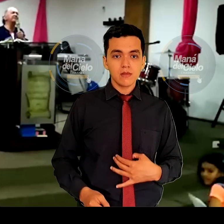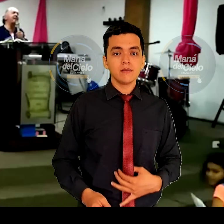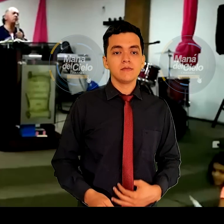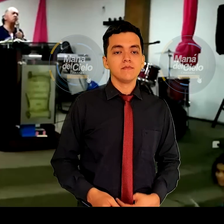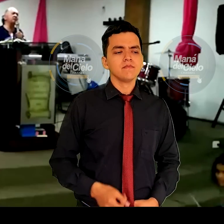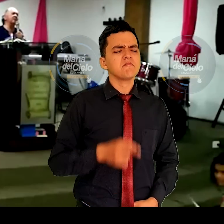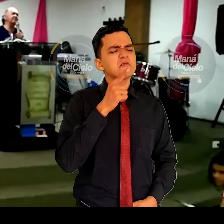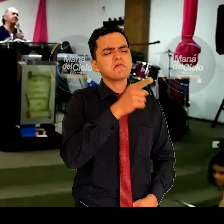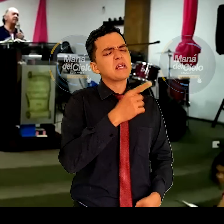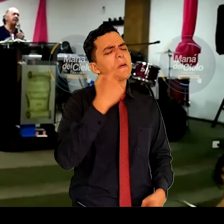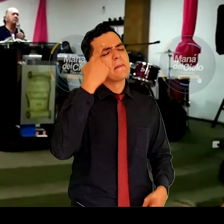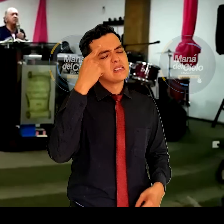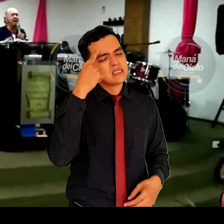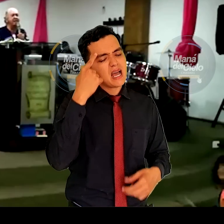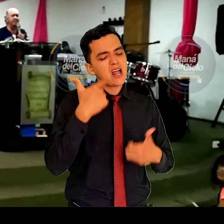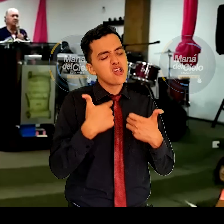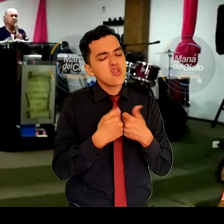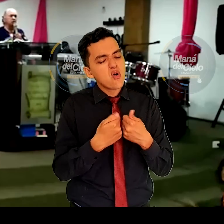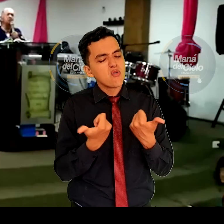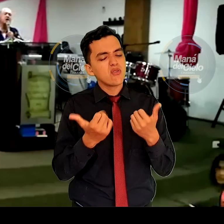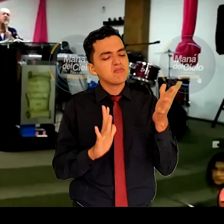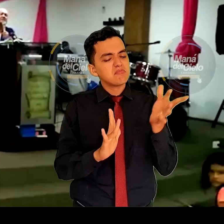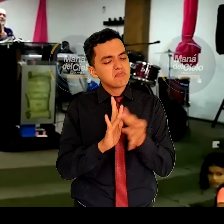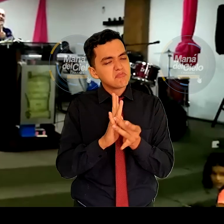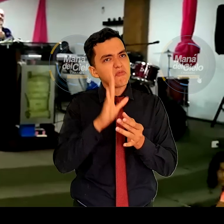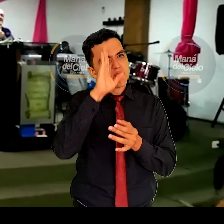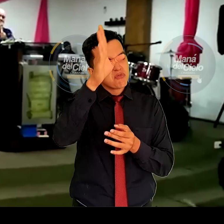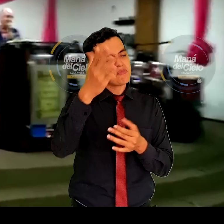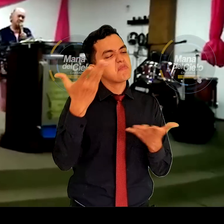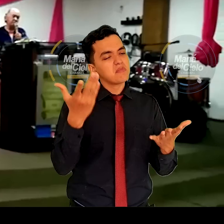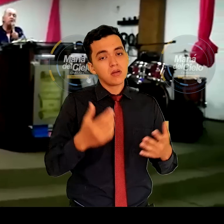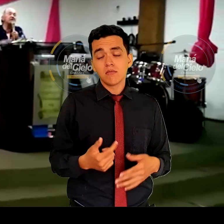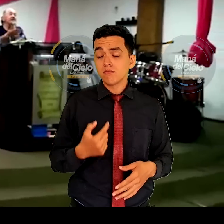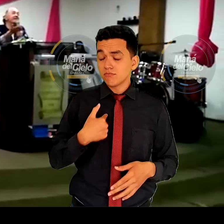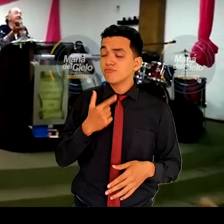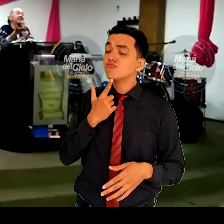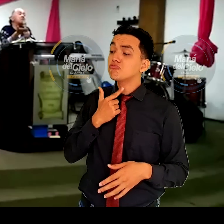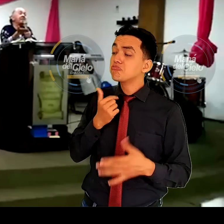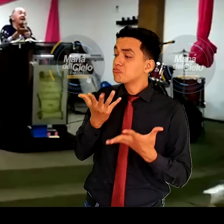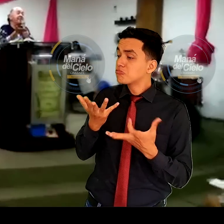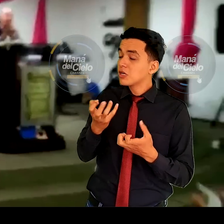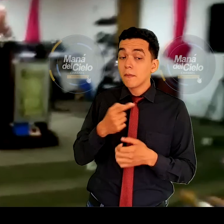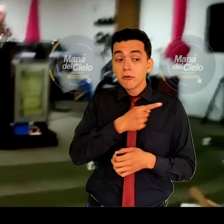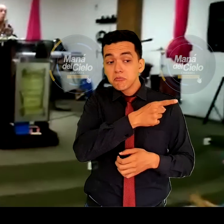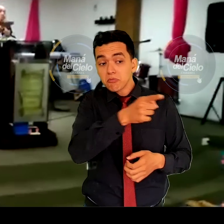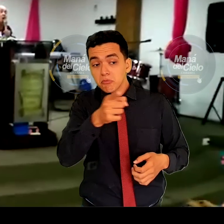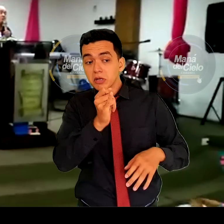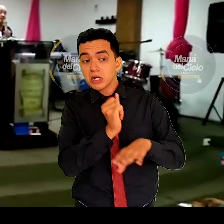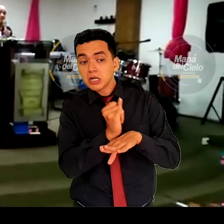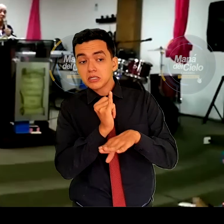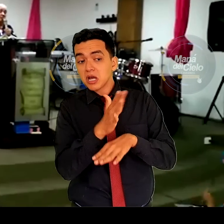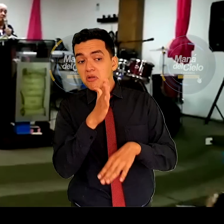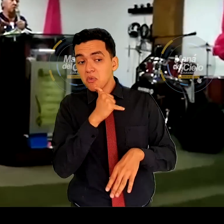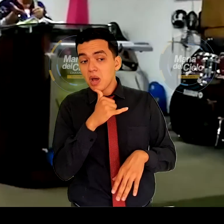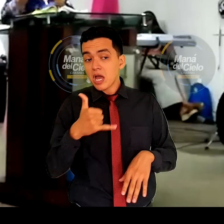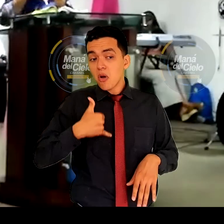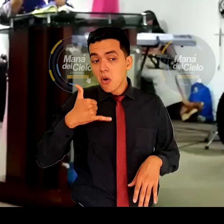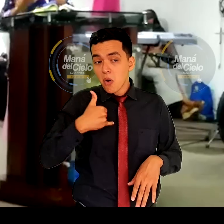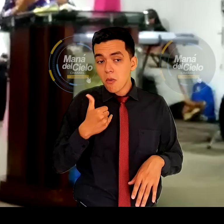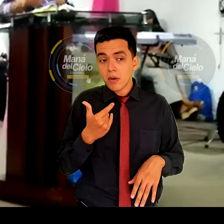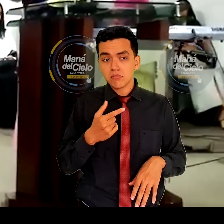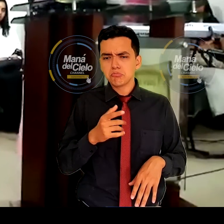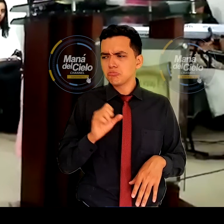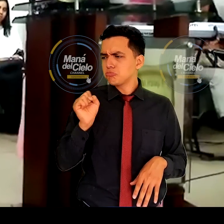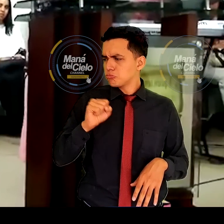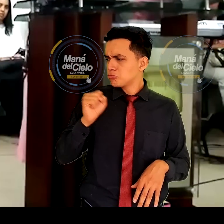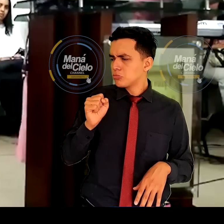¿qué has pensado con tu vida sentimental? Me dijo: hermana, yo sí tengo deseos de casarme, pero aquí en la iglesia no hay nadie, no hay un joven como para